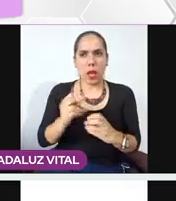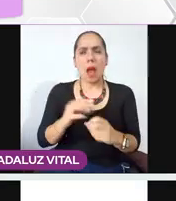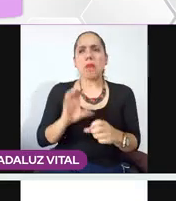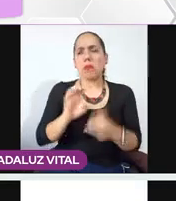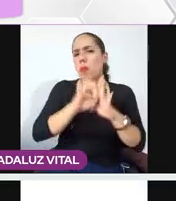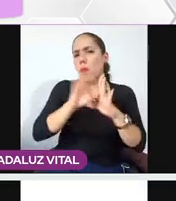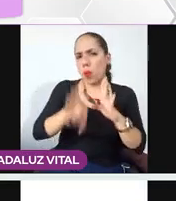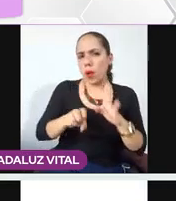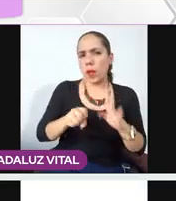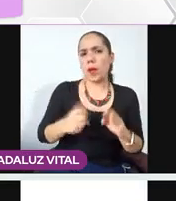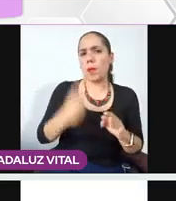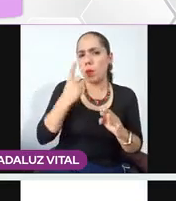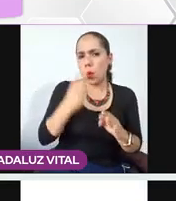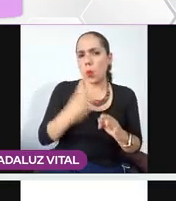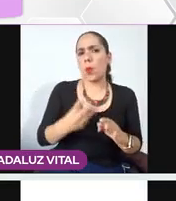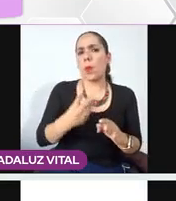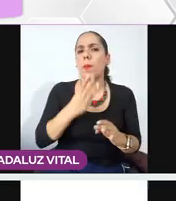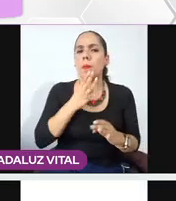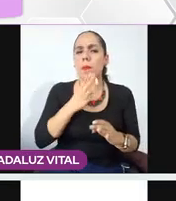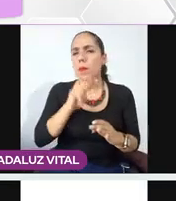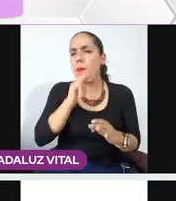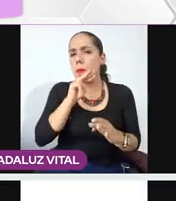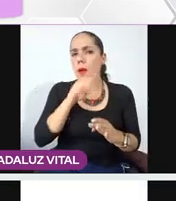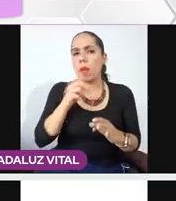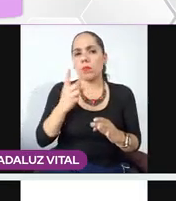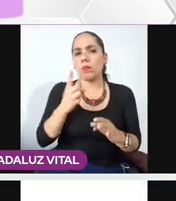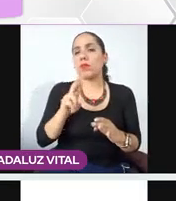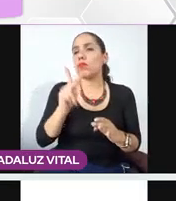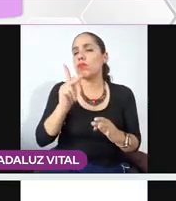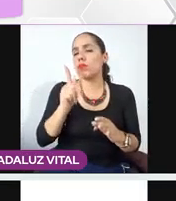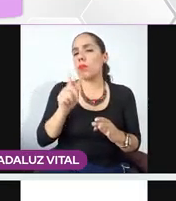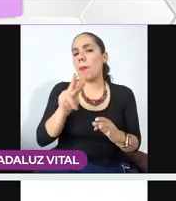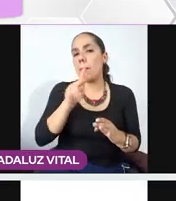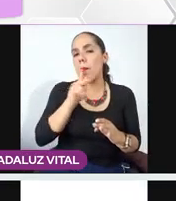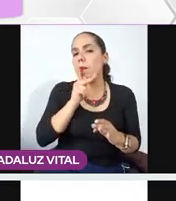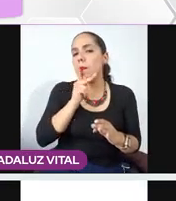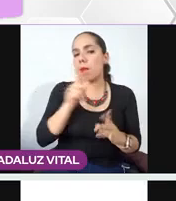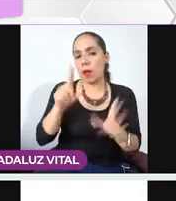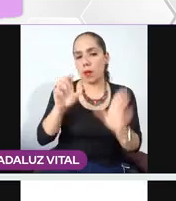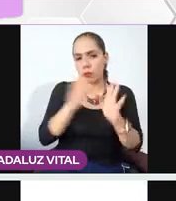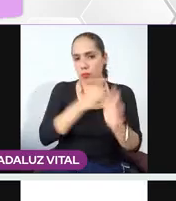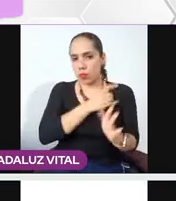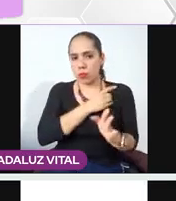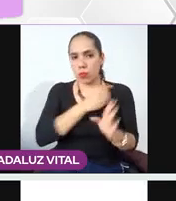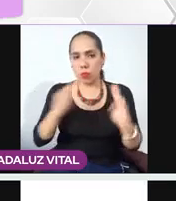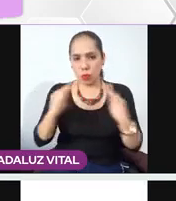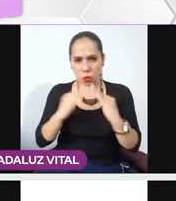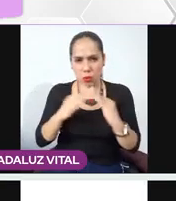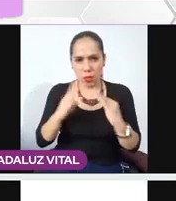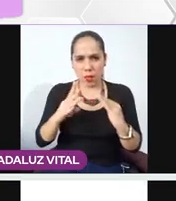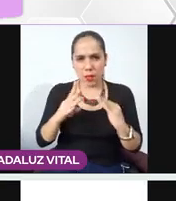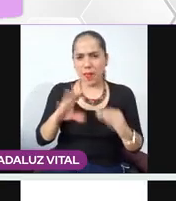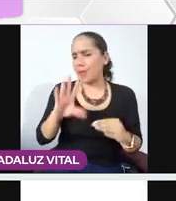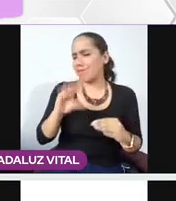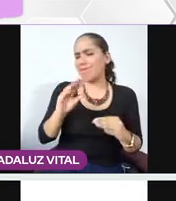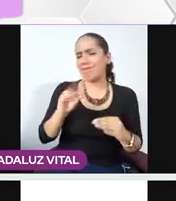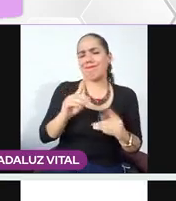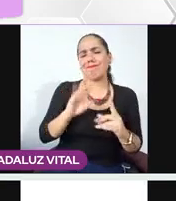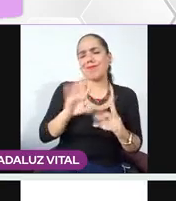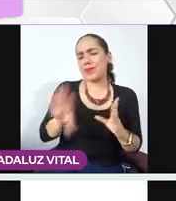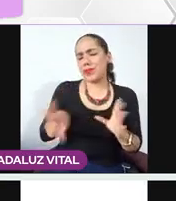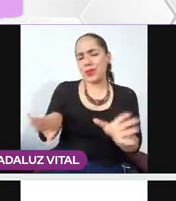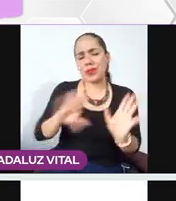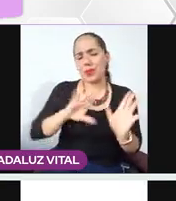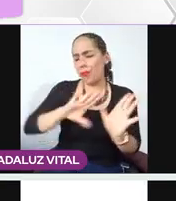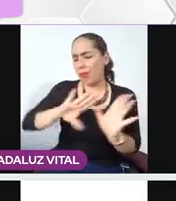pequeño puede dejar de ser funcional, ¿a eso se refiere? Es correcto, maestra. Por supuesto que no. Por supuesto es que si